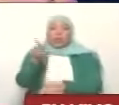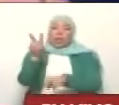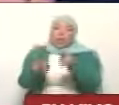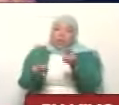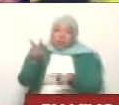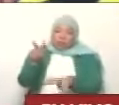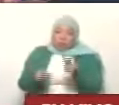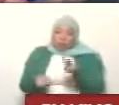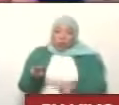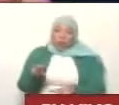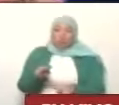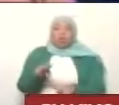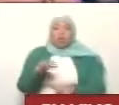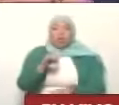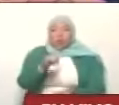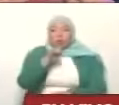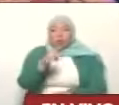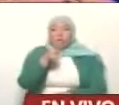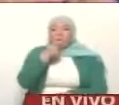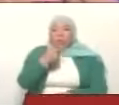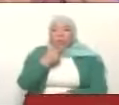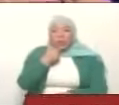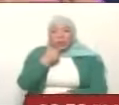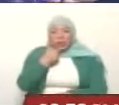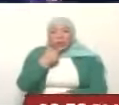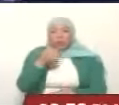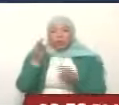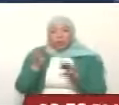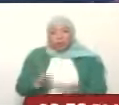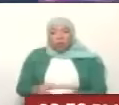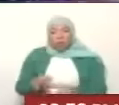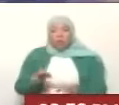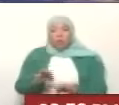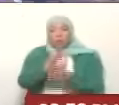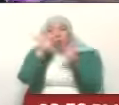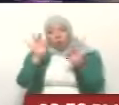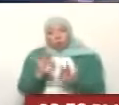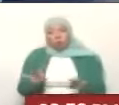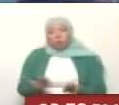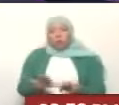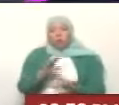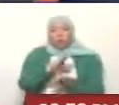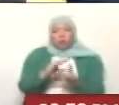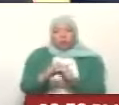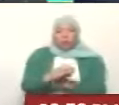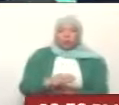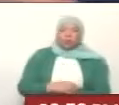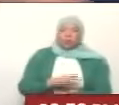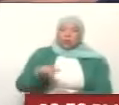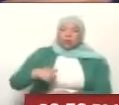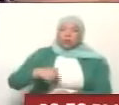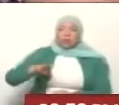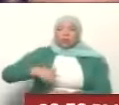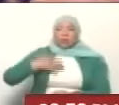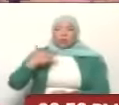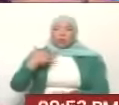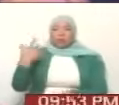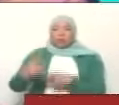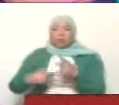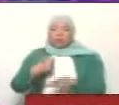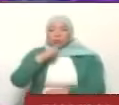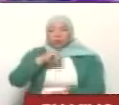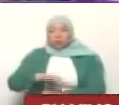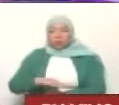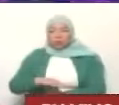expresión. Es una expresión maravillosa, de verdad. De la forma como la cultura puede expresar un momento